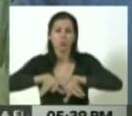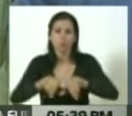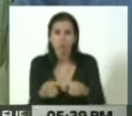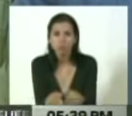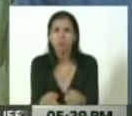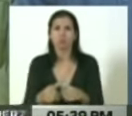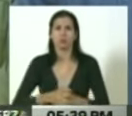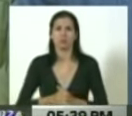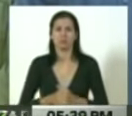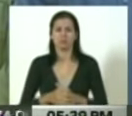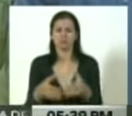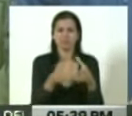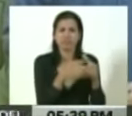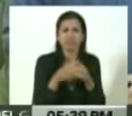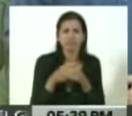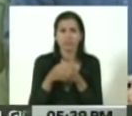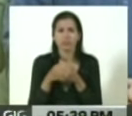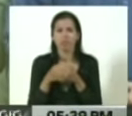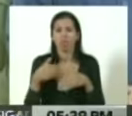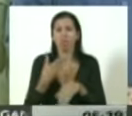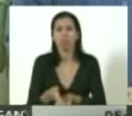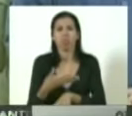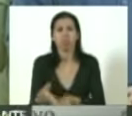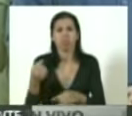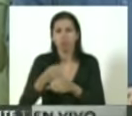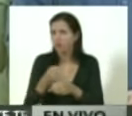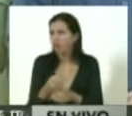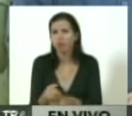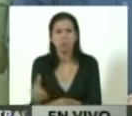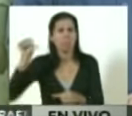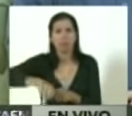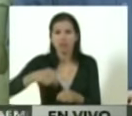el burocratismo, la ineficiencia.